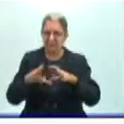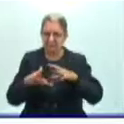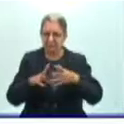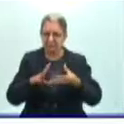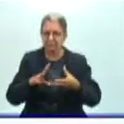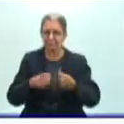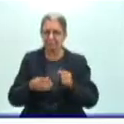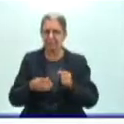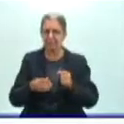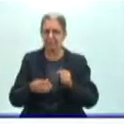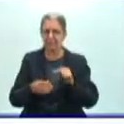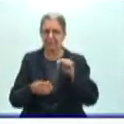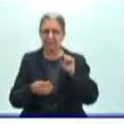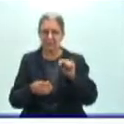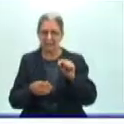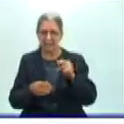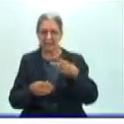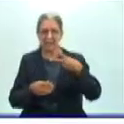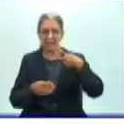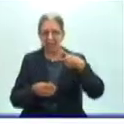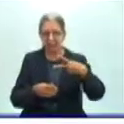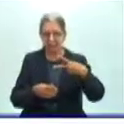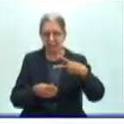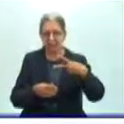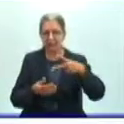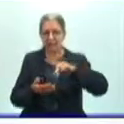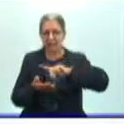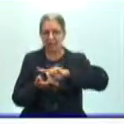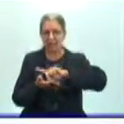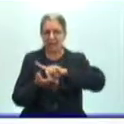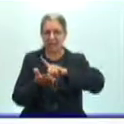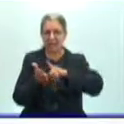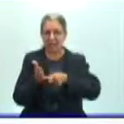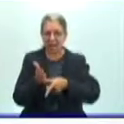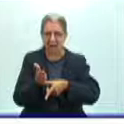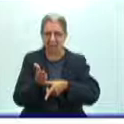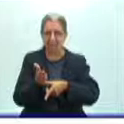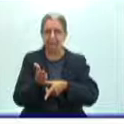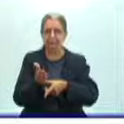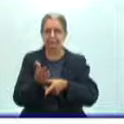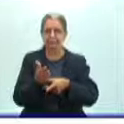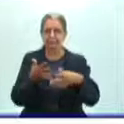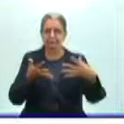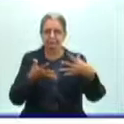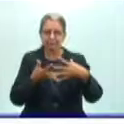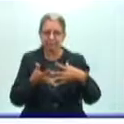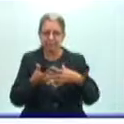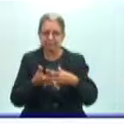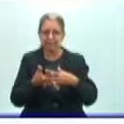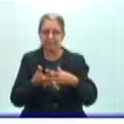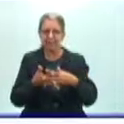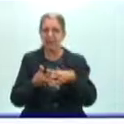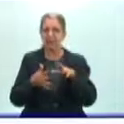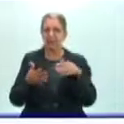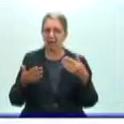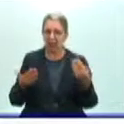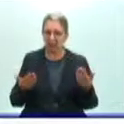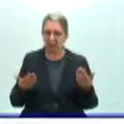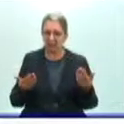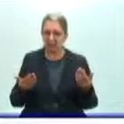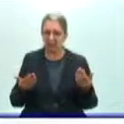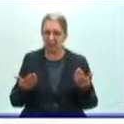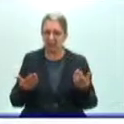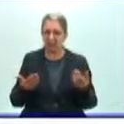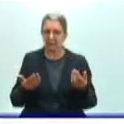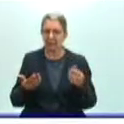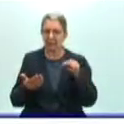entre este ángulo y su arco correspondiente. Sabemos que la amplitud de un ángulo